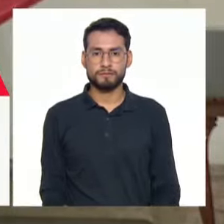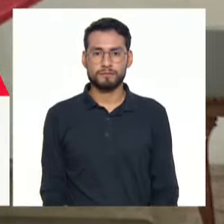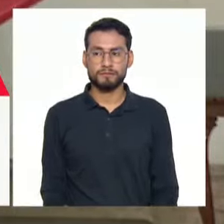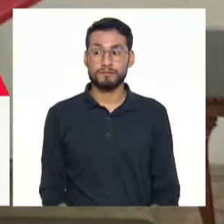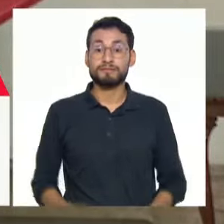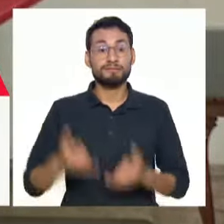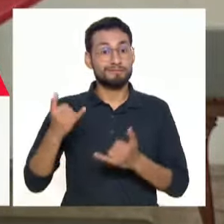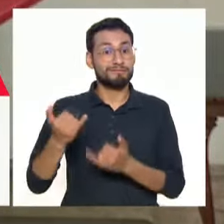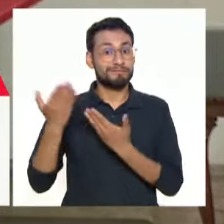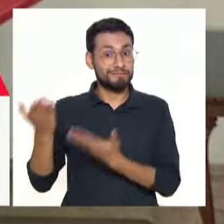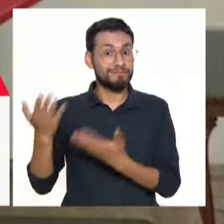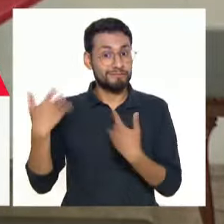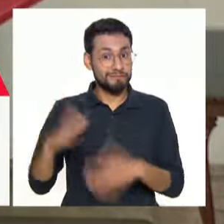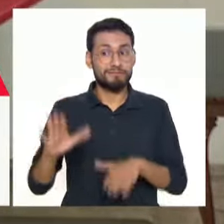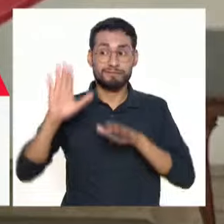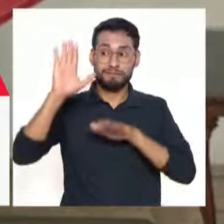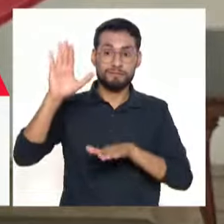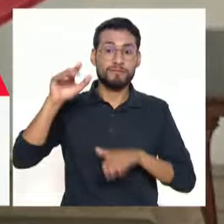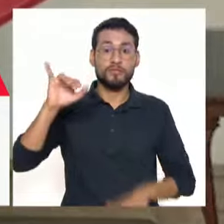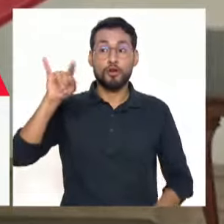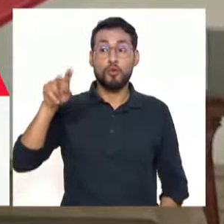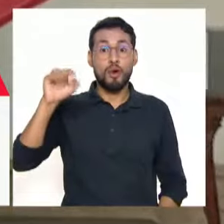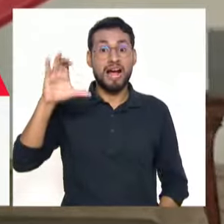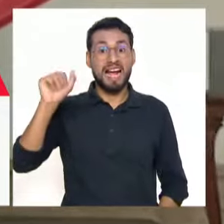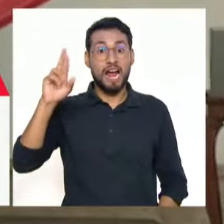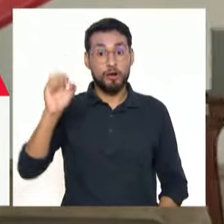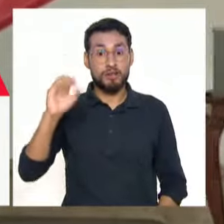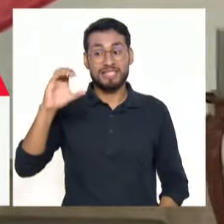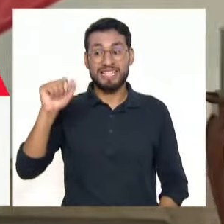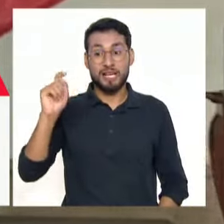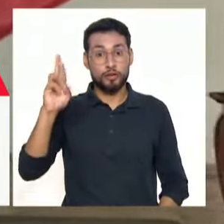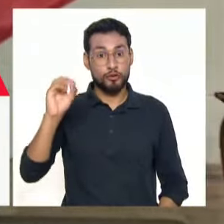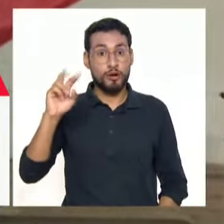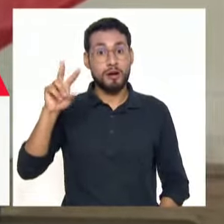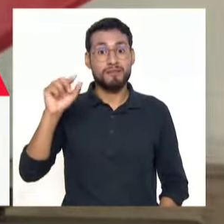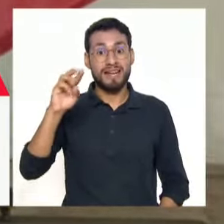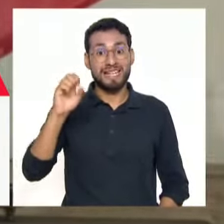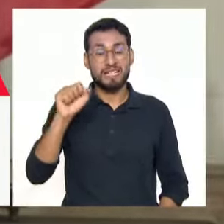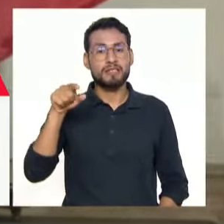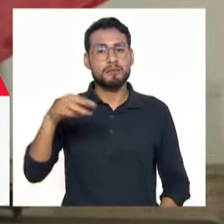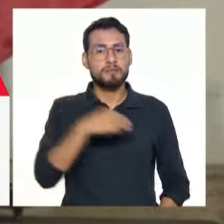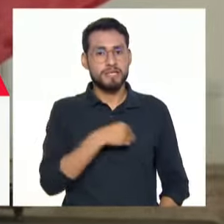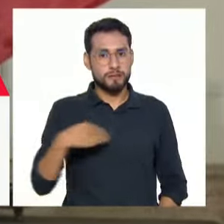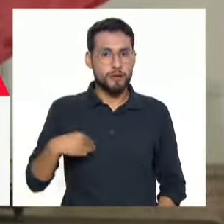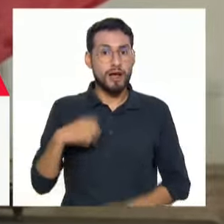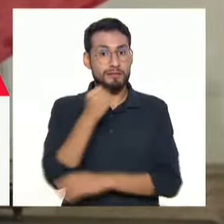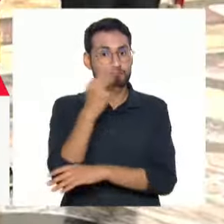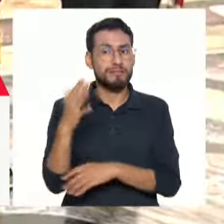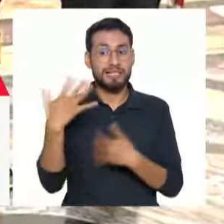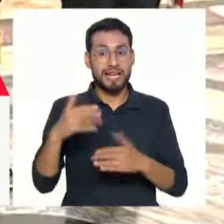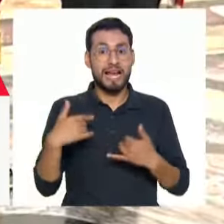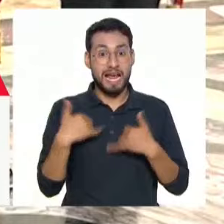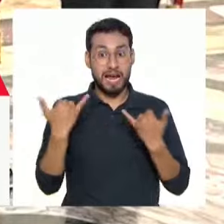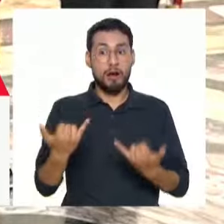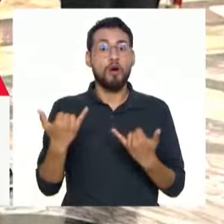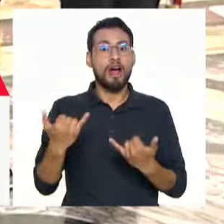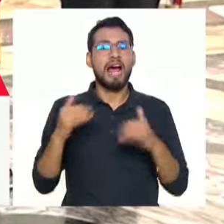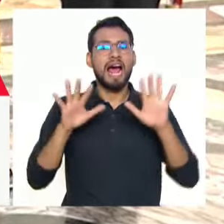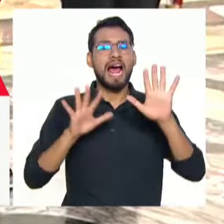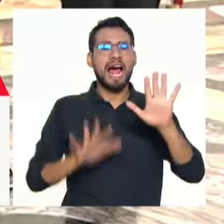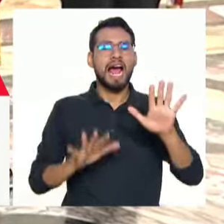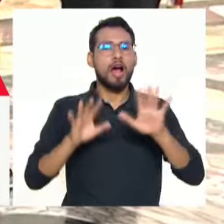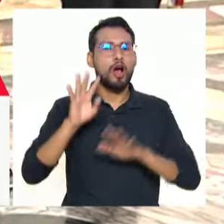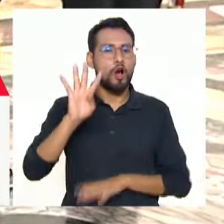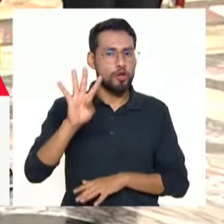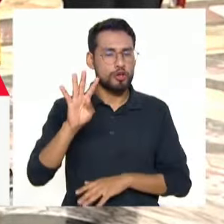Y de esta manera quedó juramentado Juan Carlos Castro Vargas como ministro del Ambiente. Van 14 los ministros